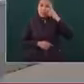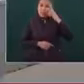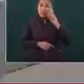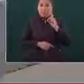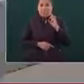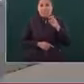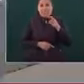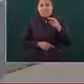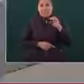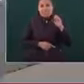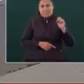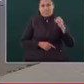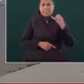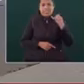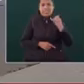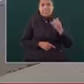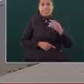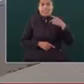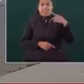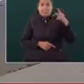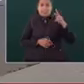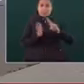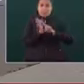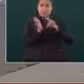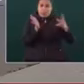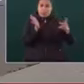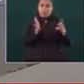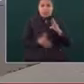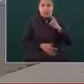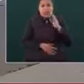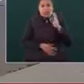Y los del Reforma. Y Salinas.